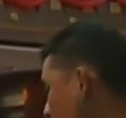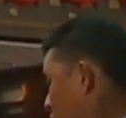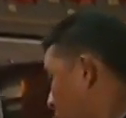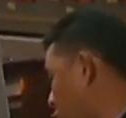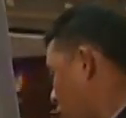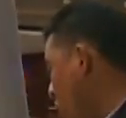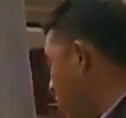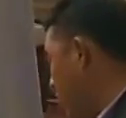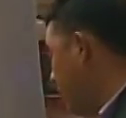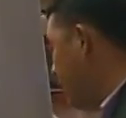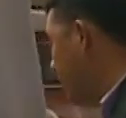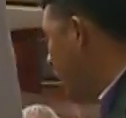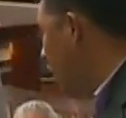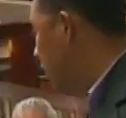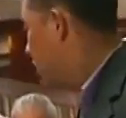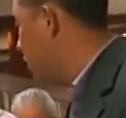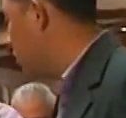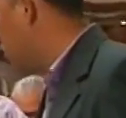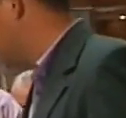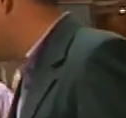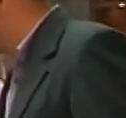y refinanciamiento de la derecha,